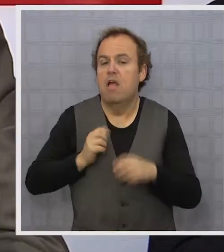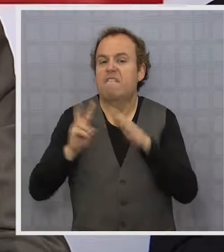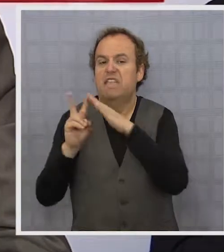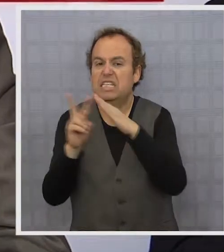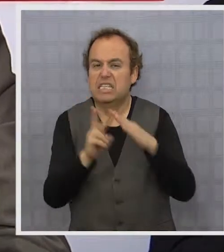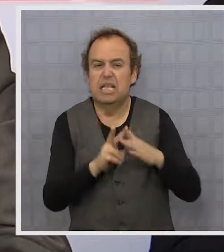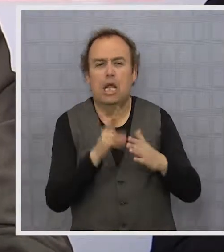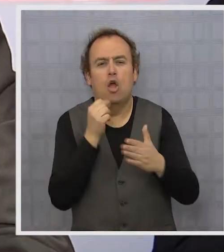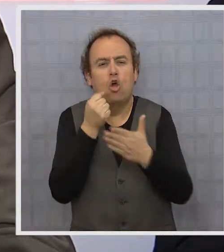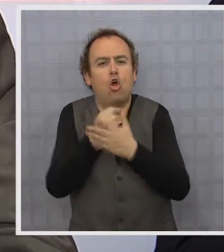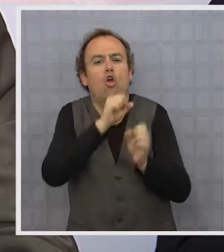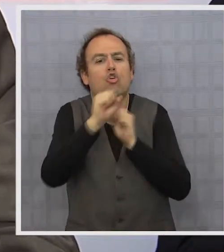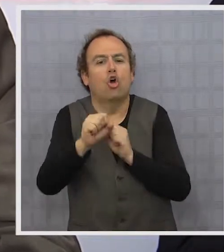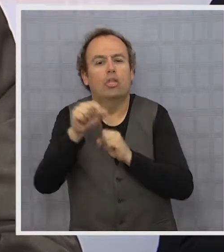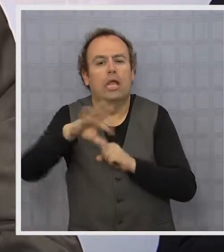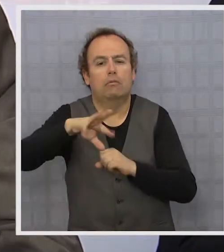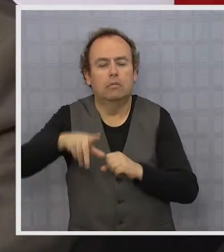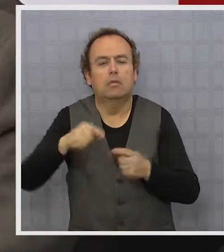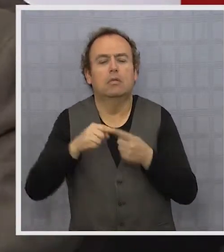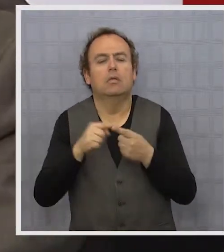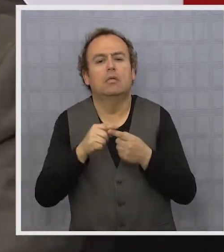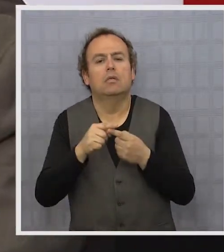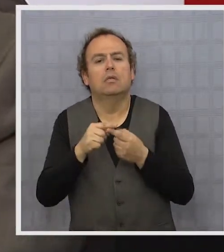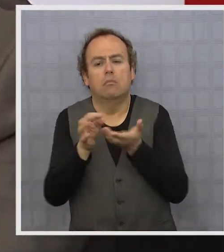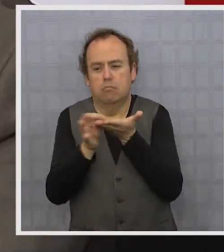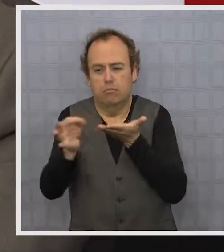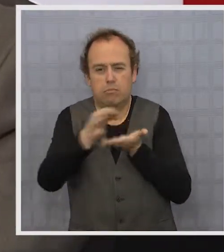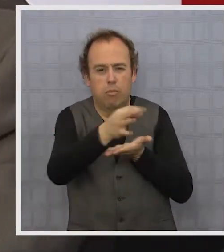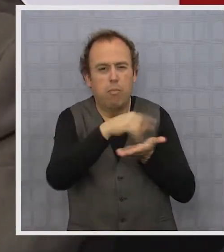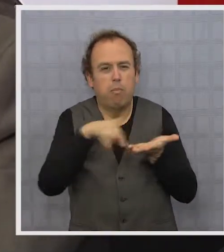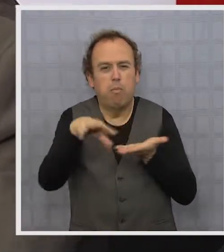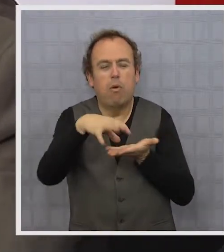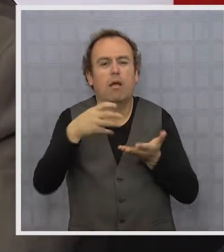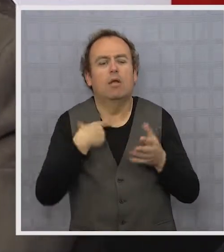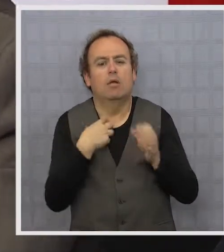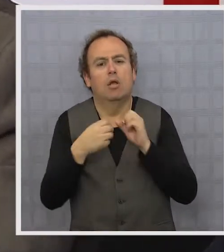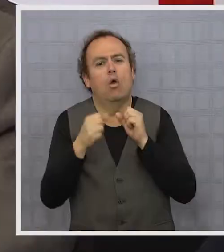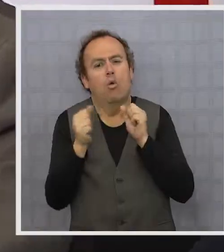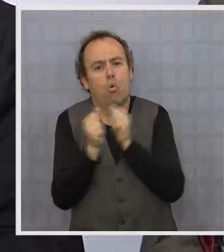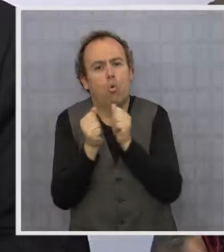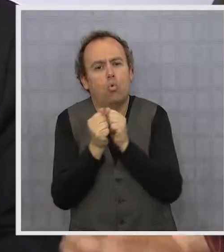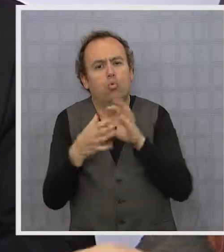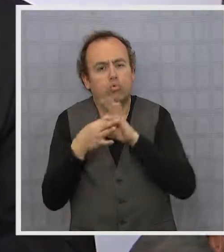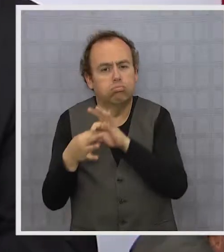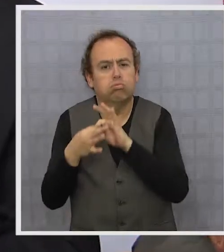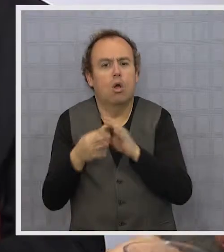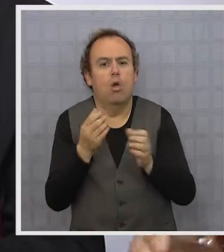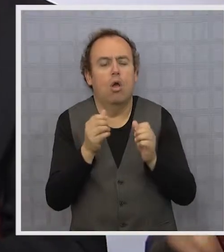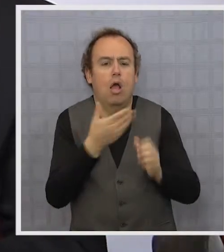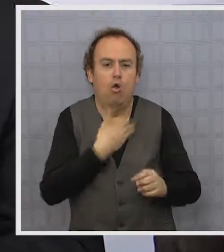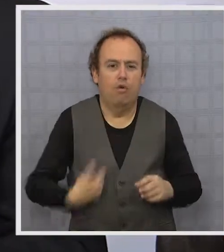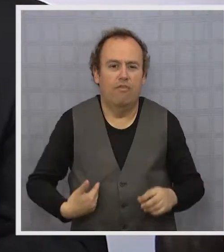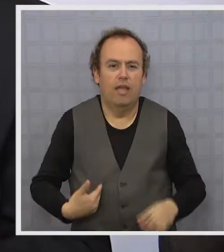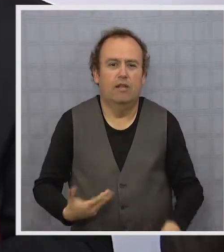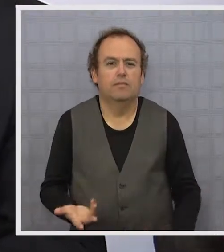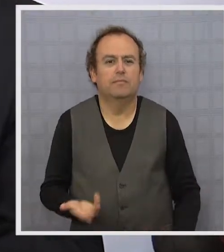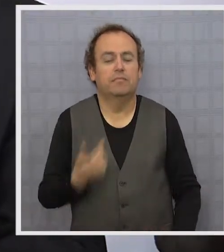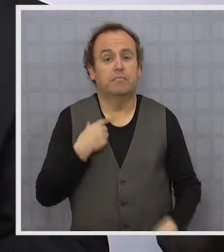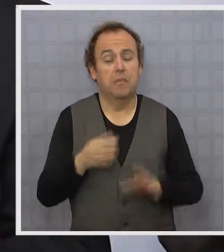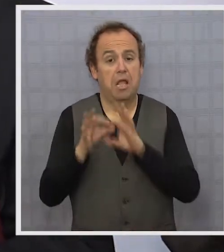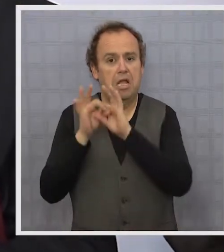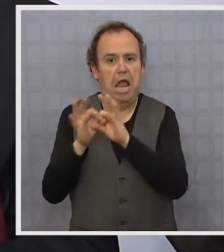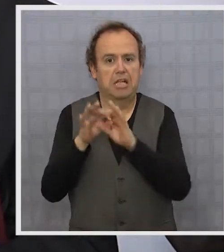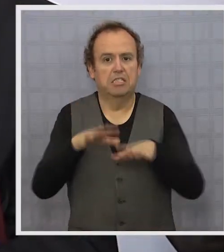combatir la delincuencia en las poblaciones señalando que es una labor codo a codo entre ambas partes junto al gobierno un sentimiento